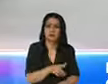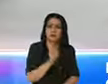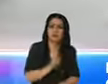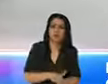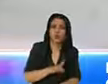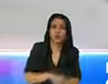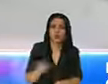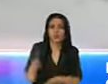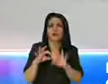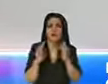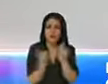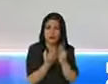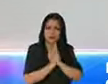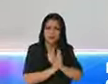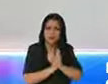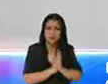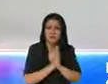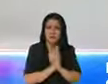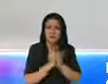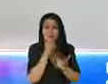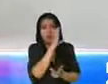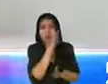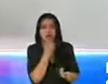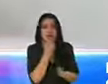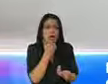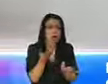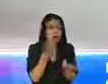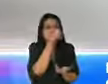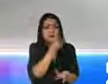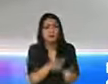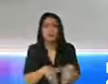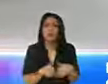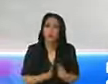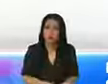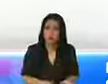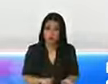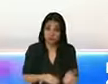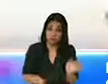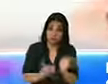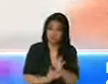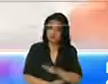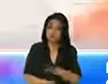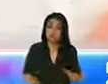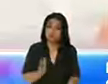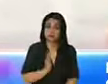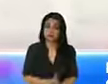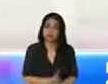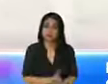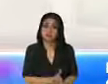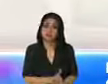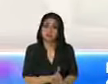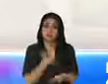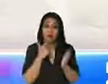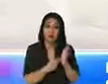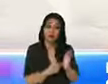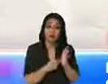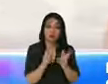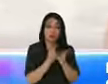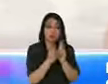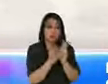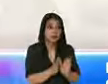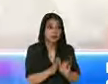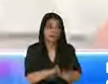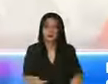responsable de la muerte del infante. Y buscan alguna forma de evitar que esa triste historia se repita. Queremos ver si con la